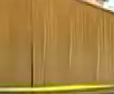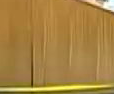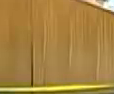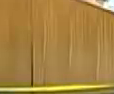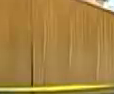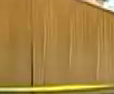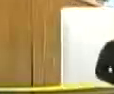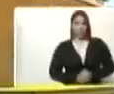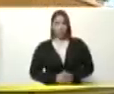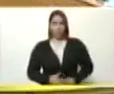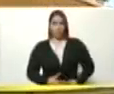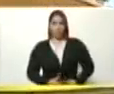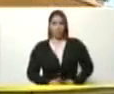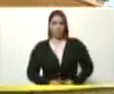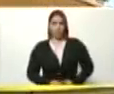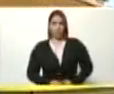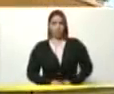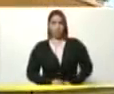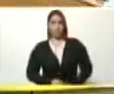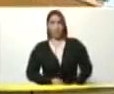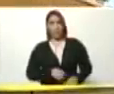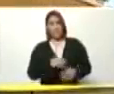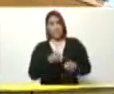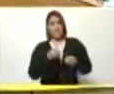la bienaventuranza bíblica,